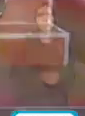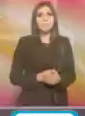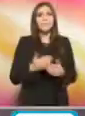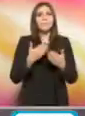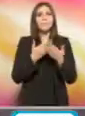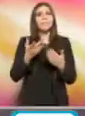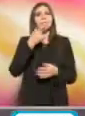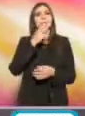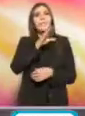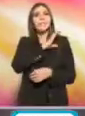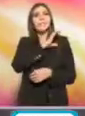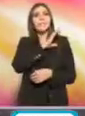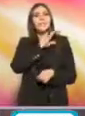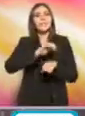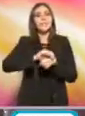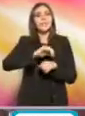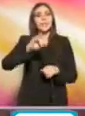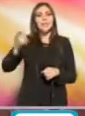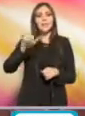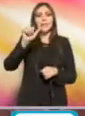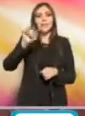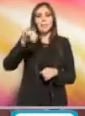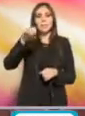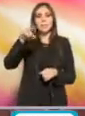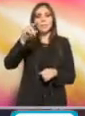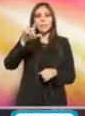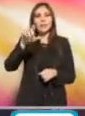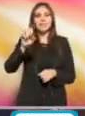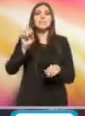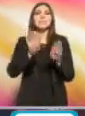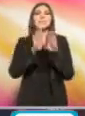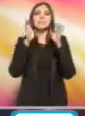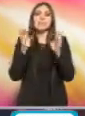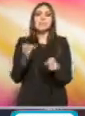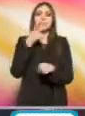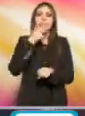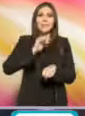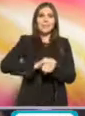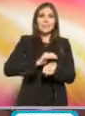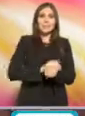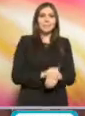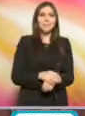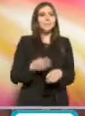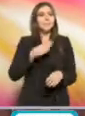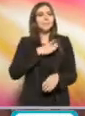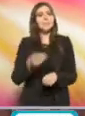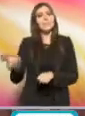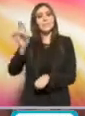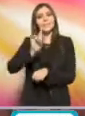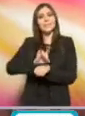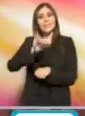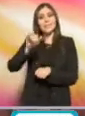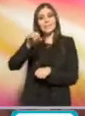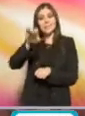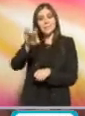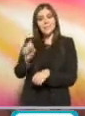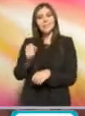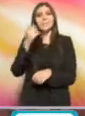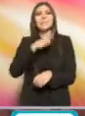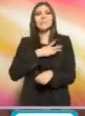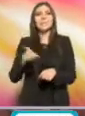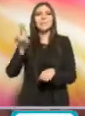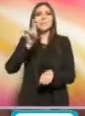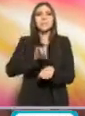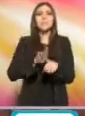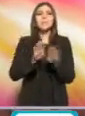nuestro querido amigo y cómplice Jaime Morales. ¿Cómo estás, amigo? James, Buenos días, hermosas, buenos días. Buenos días al